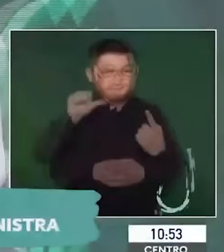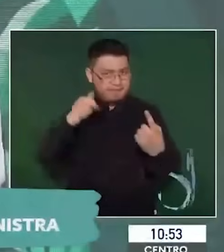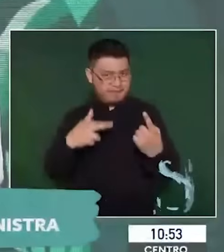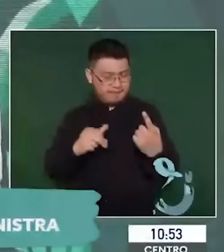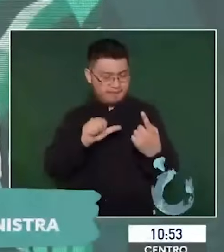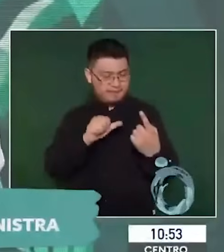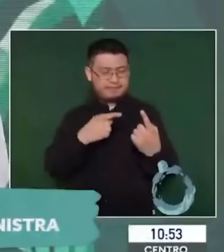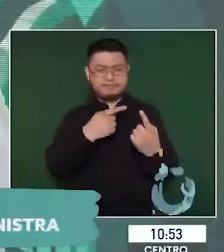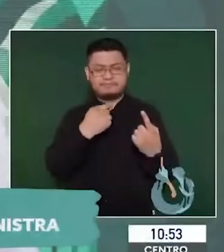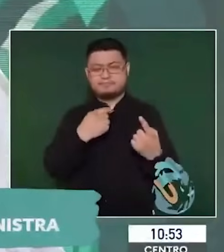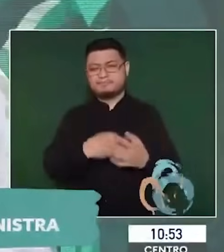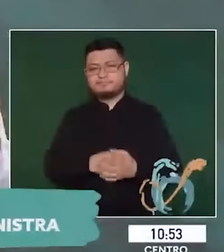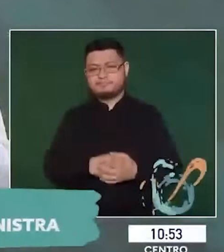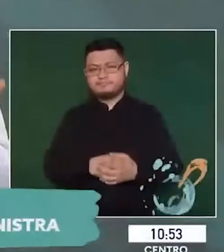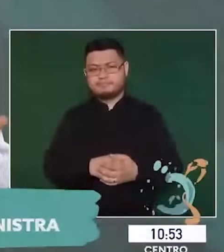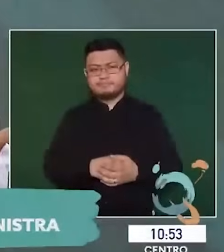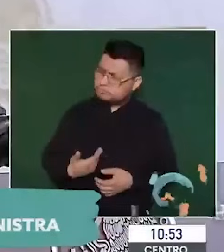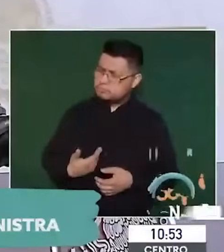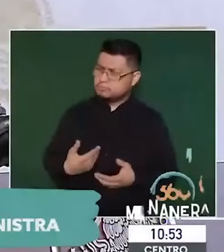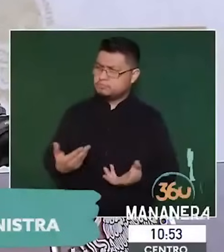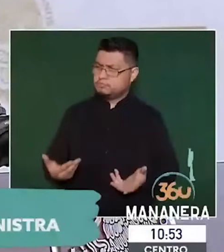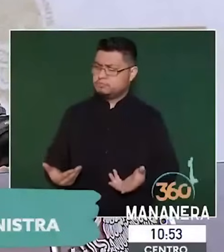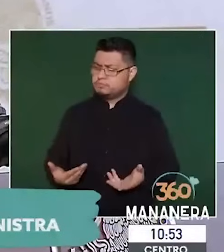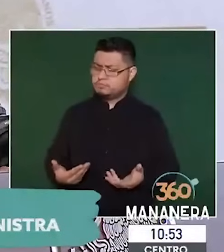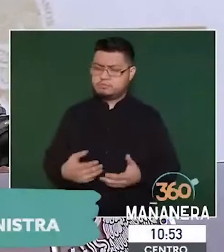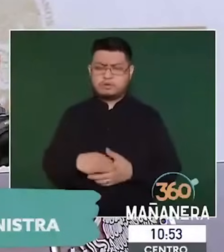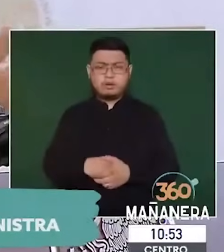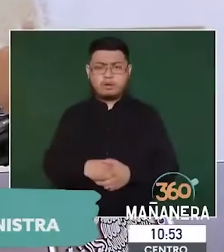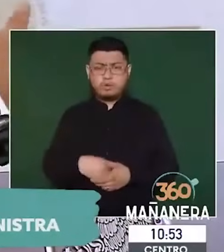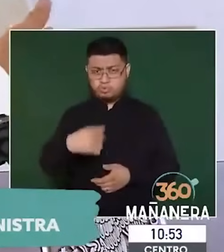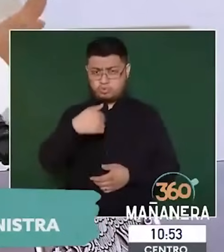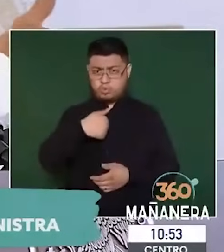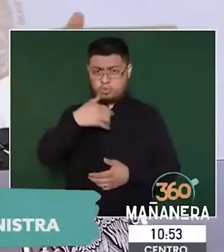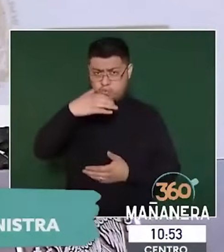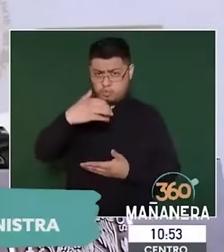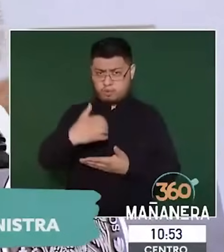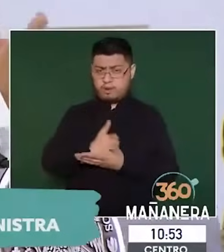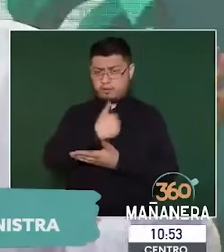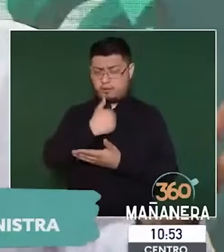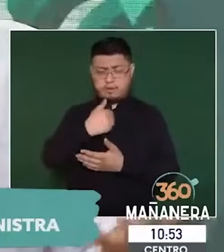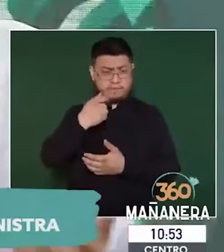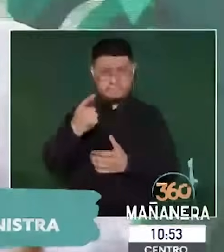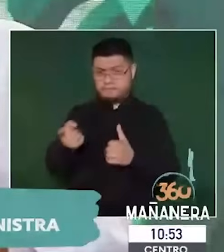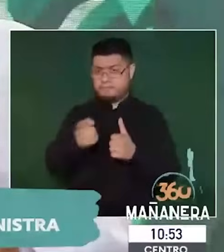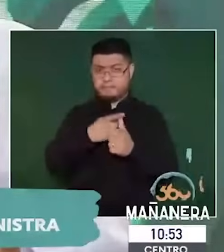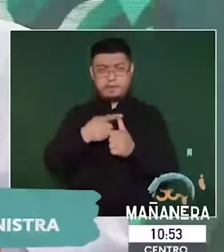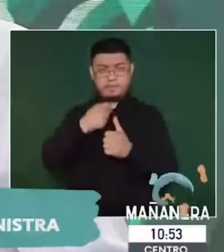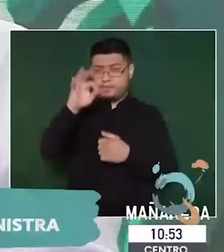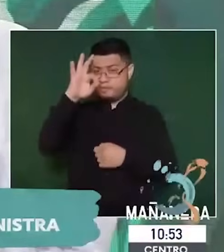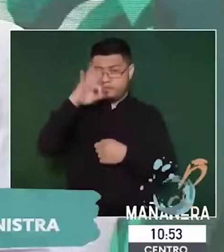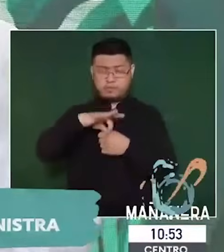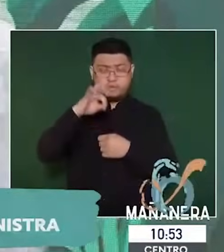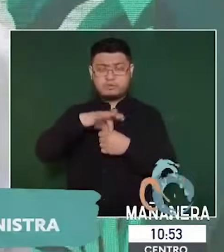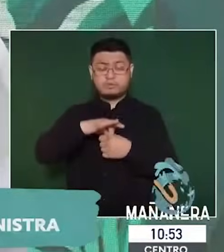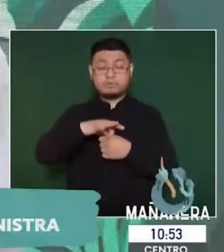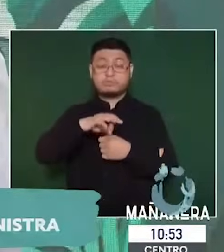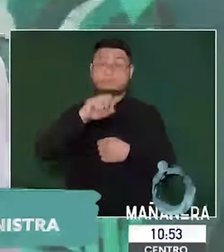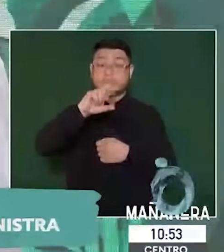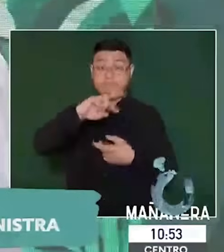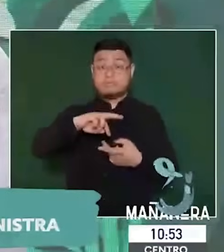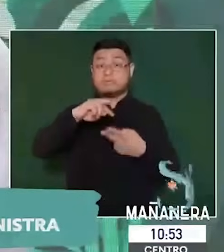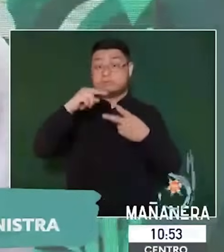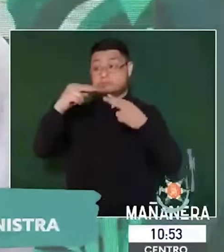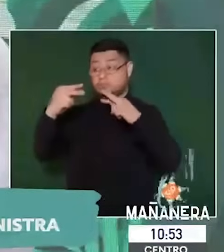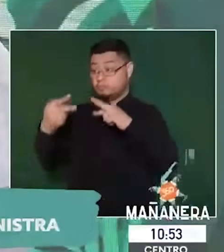Berta me dijo, presidente, yo gané la primera votación, pero después Lenia